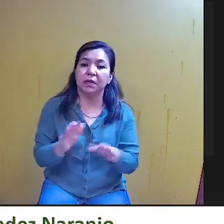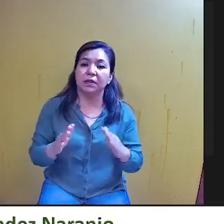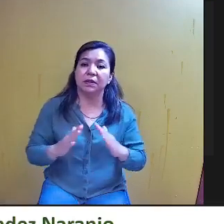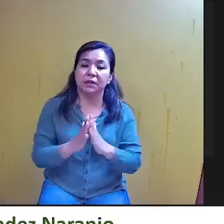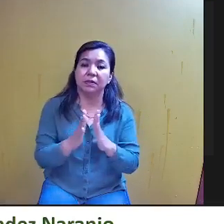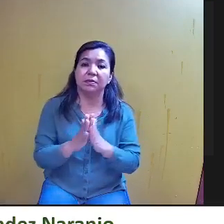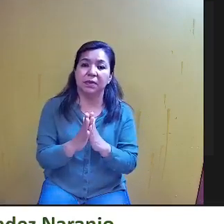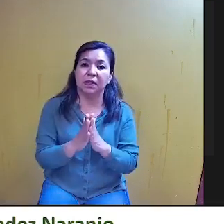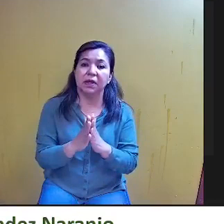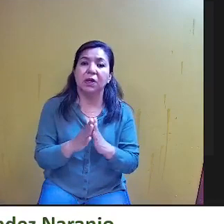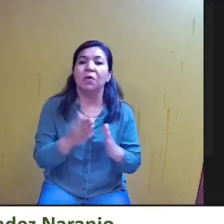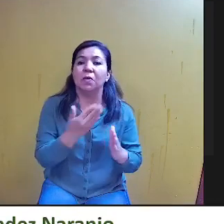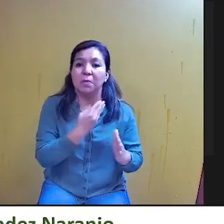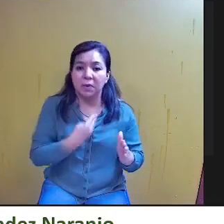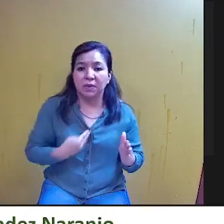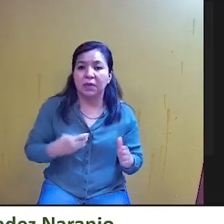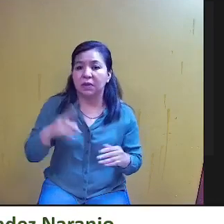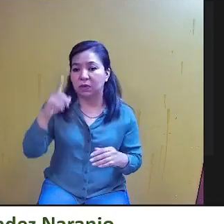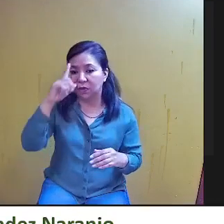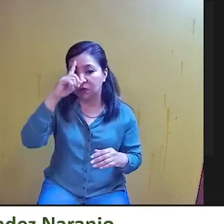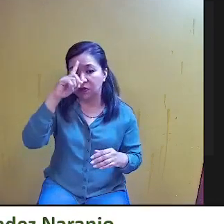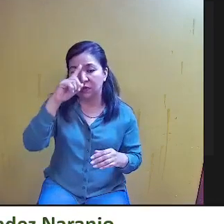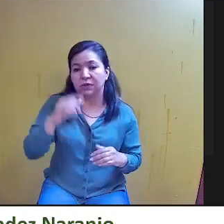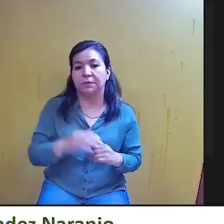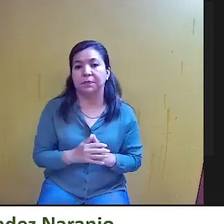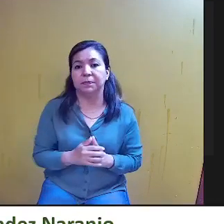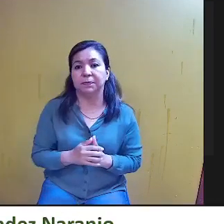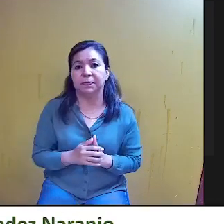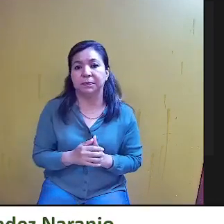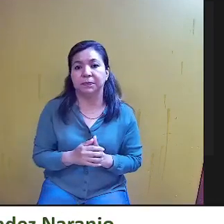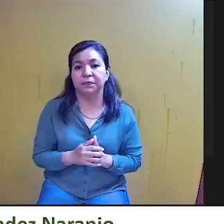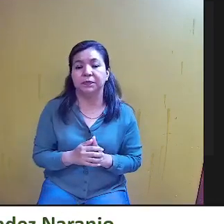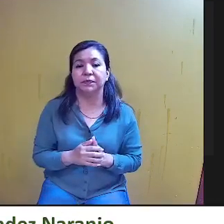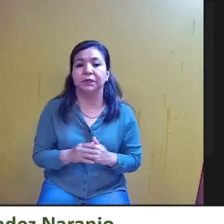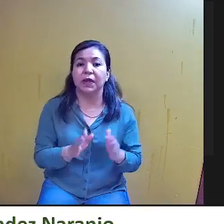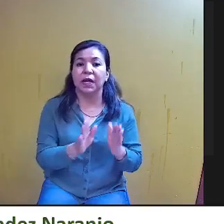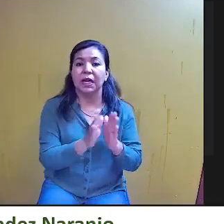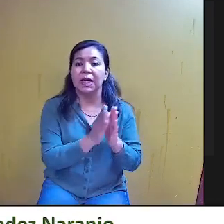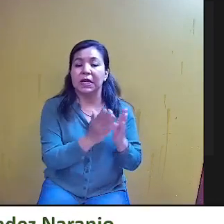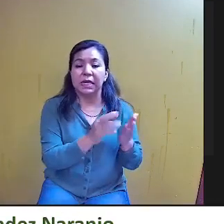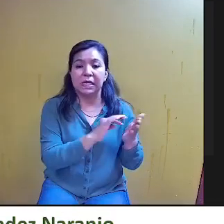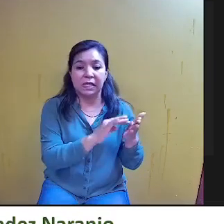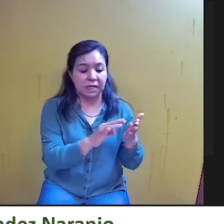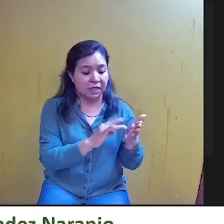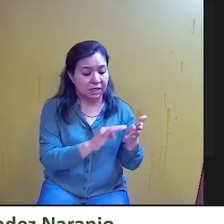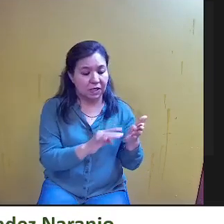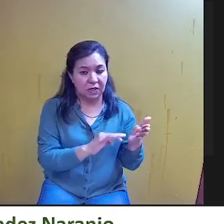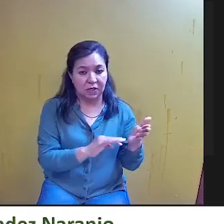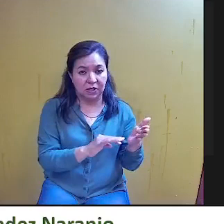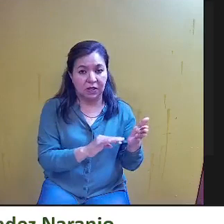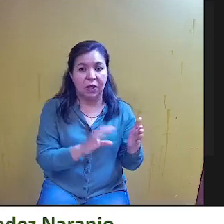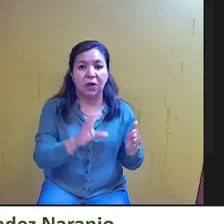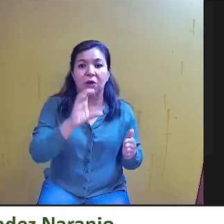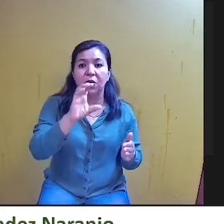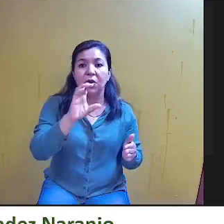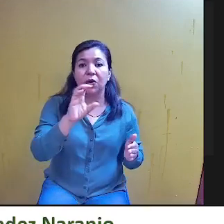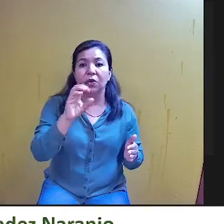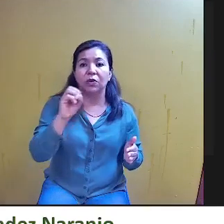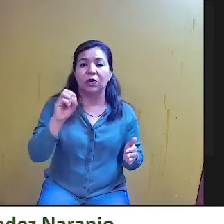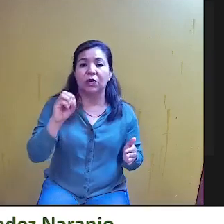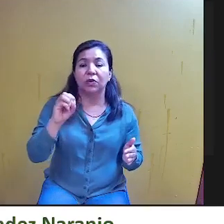presidencia. En efecto, de acuerdo con el diccionario de la Real Academia Española, el concepto considerar se refiere